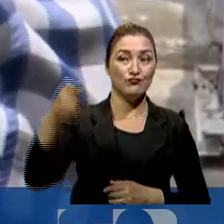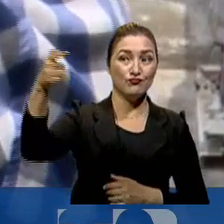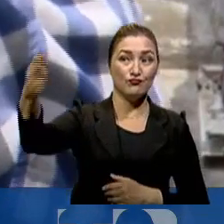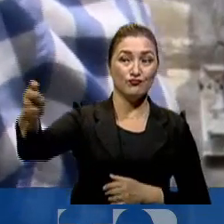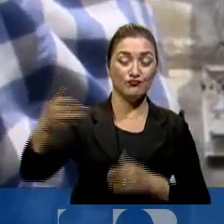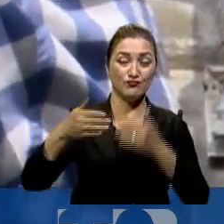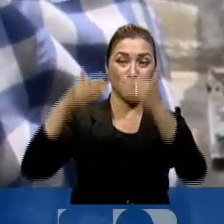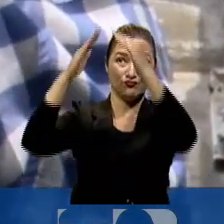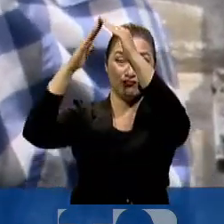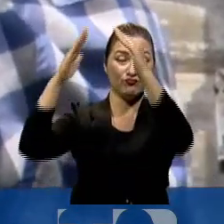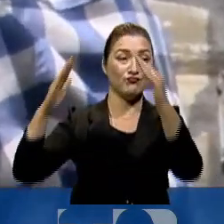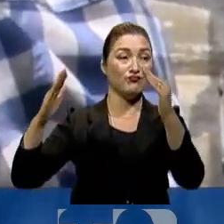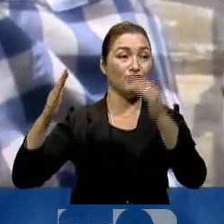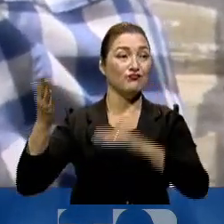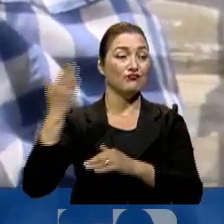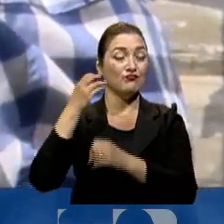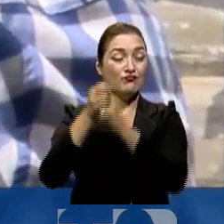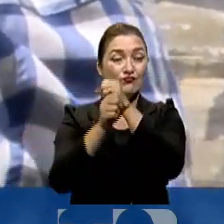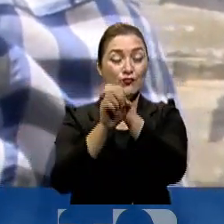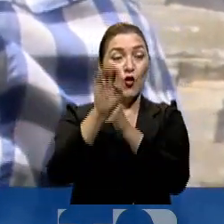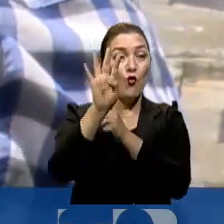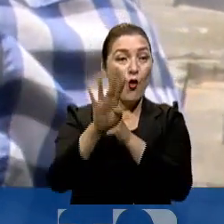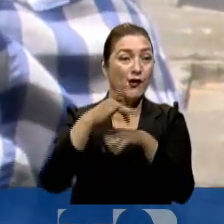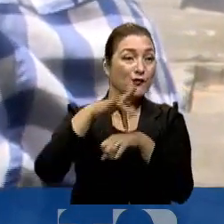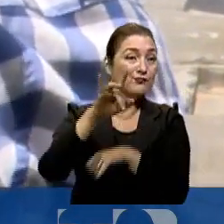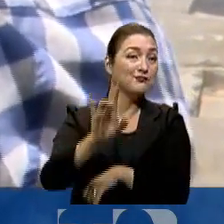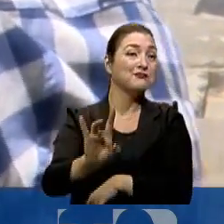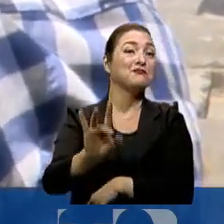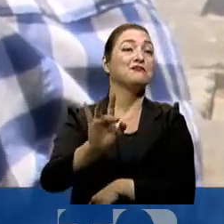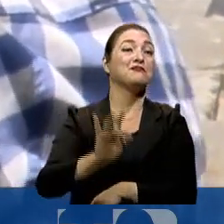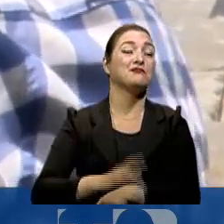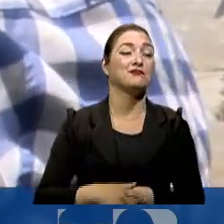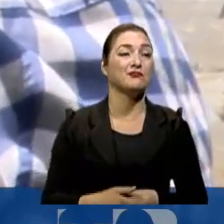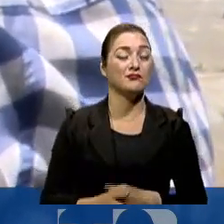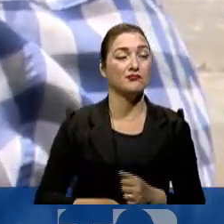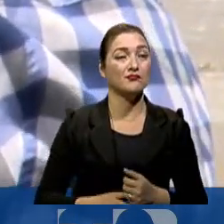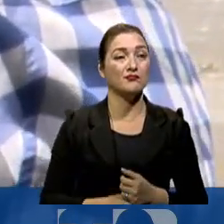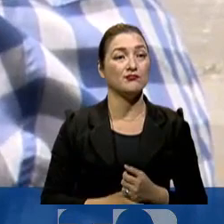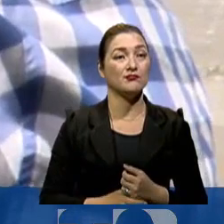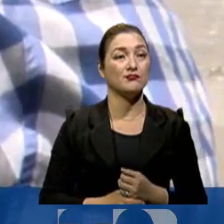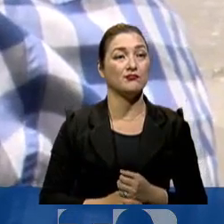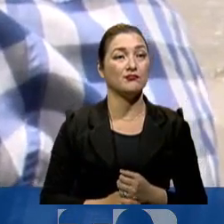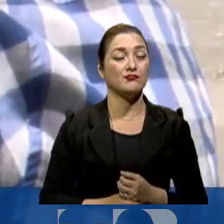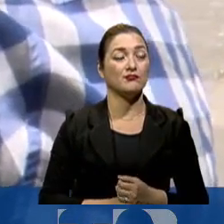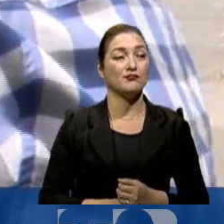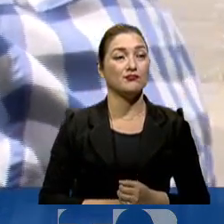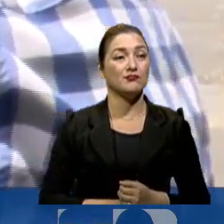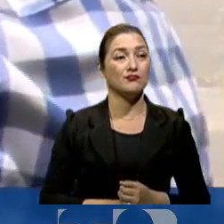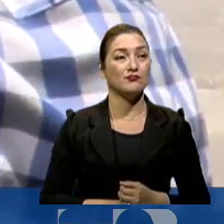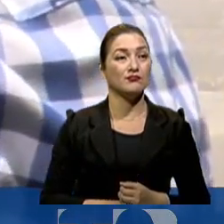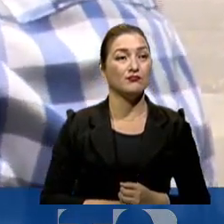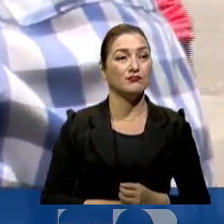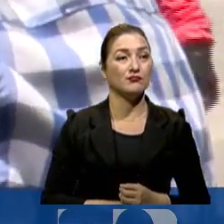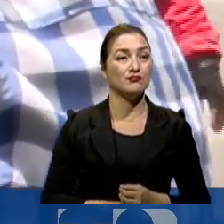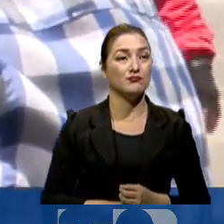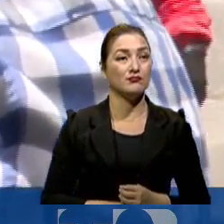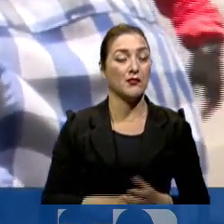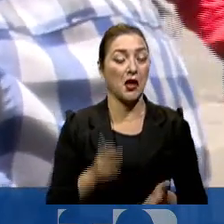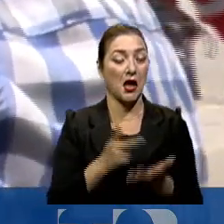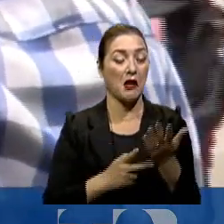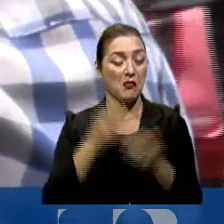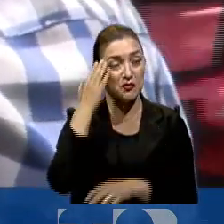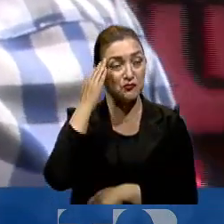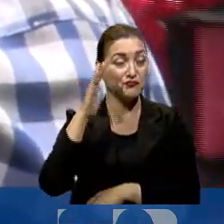UPC que hace 4 años está abandonado. Desgraciadamente, esa situación, no sé qué pasó,